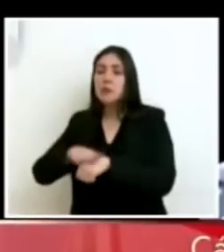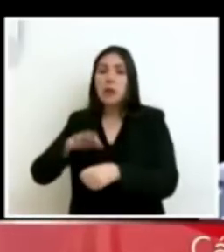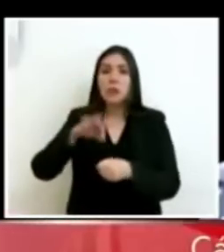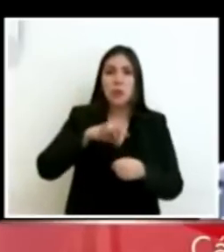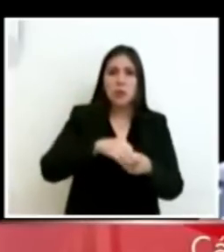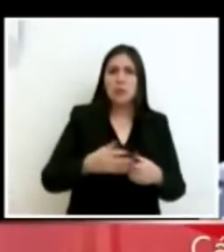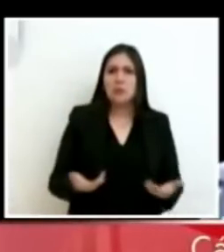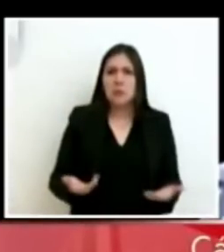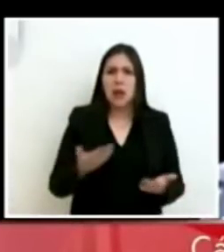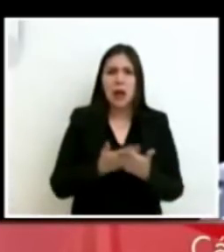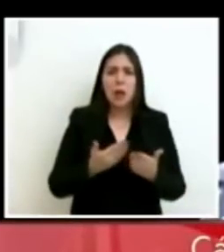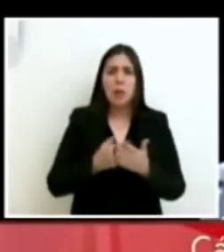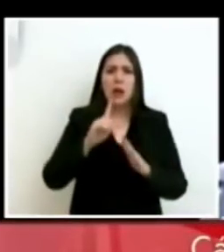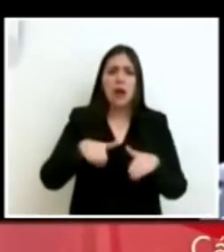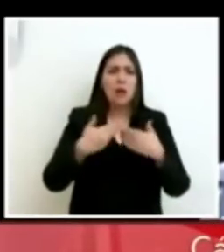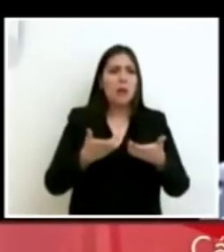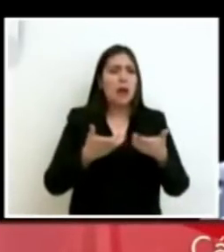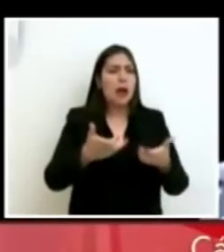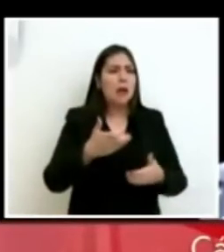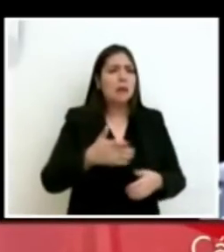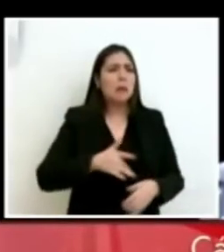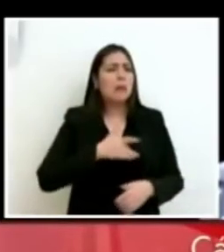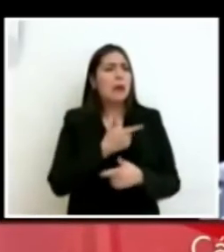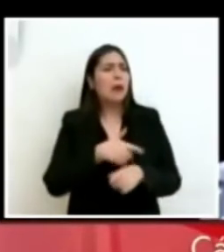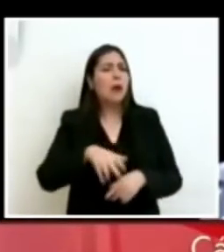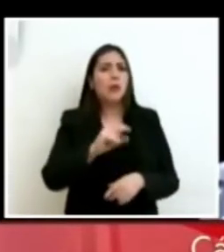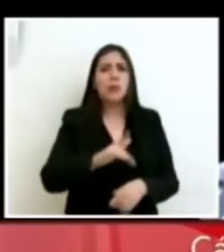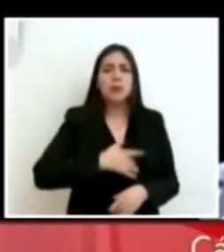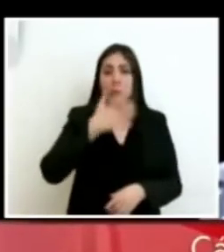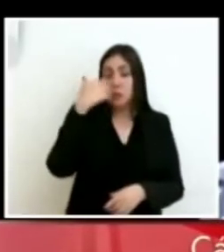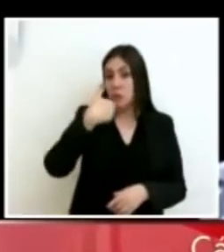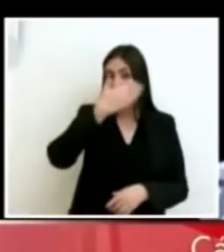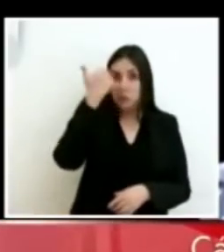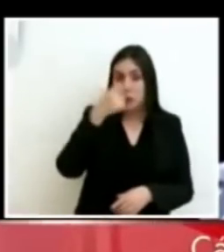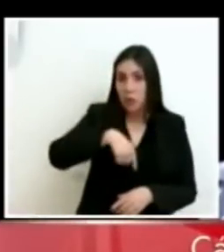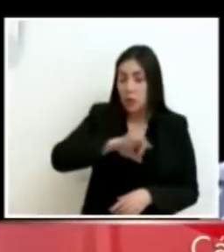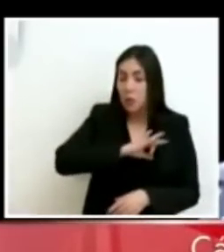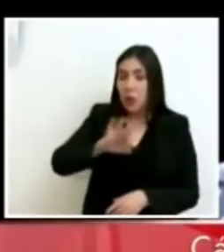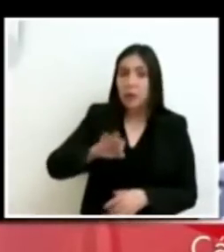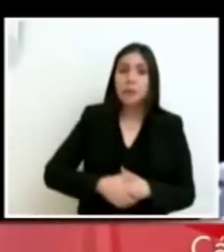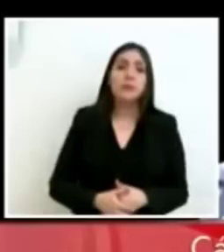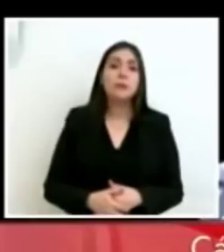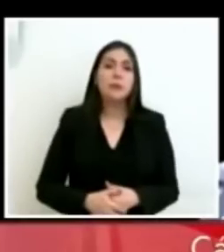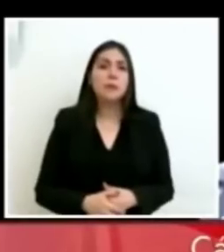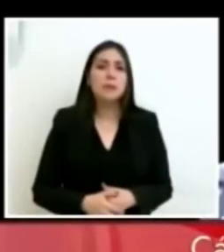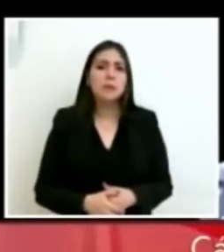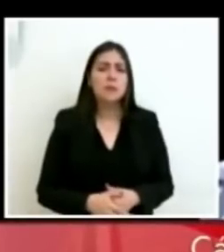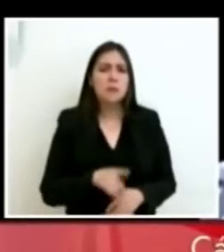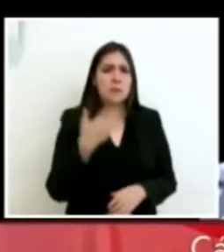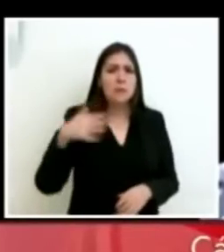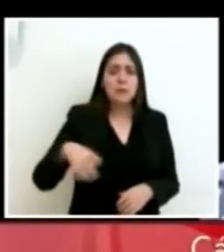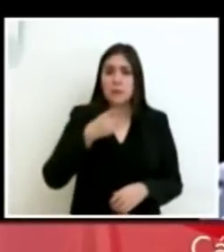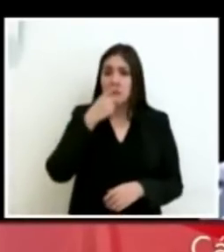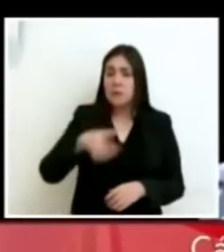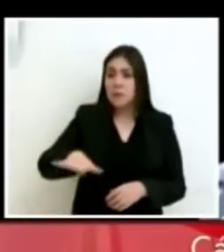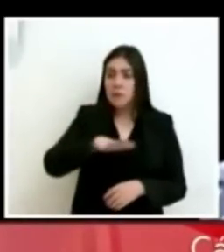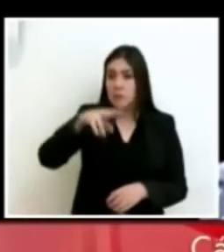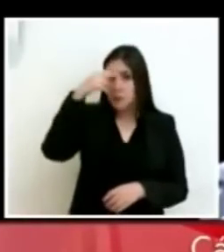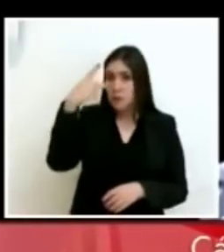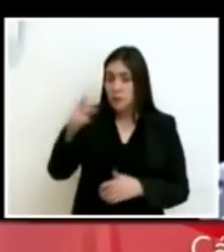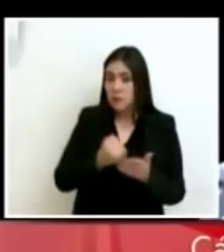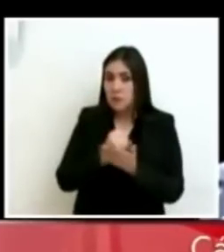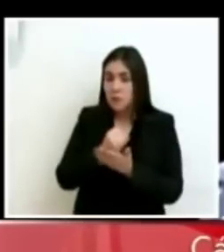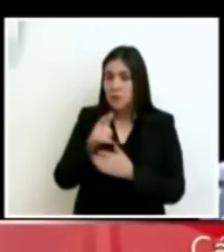la calle y no les dé vergüenza. Ustedes dicen respetar la decisión del pueblo de México, pues lo hubieran